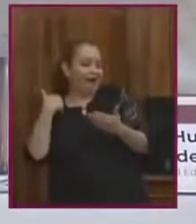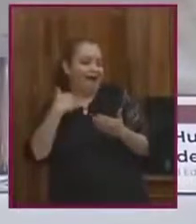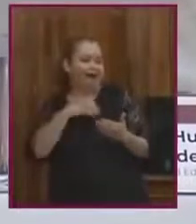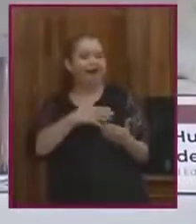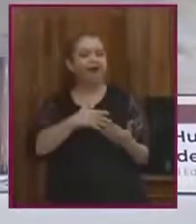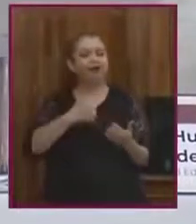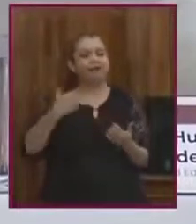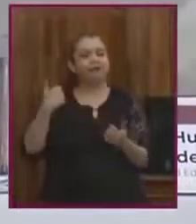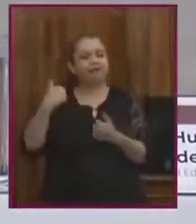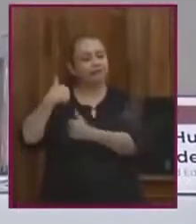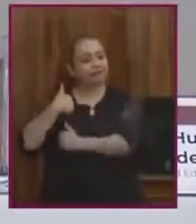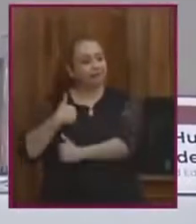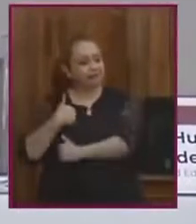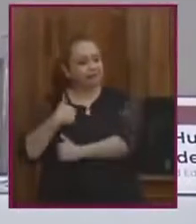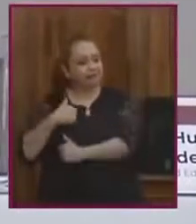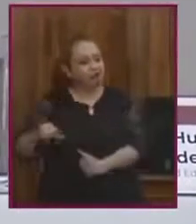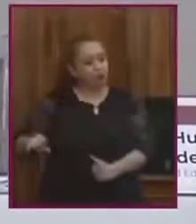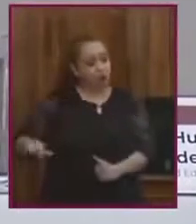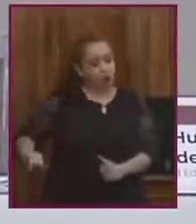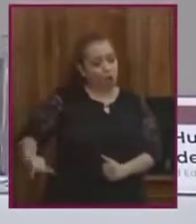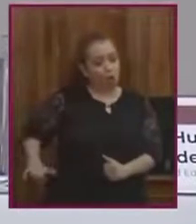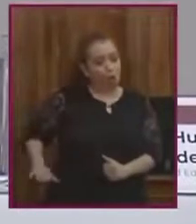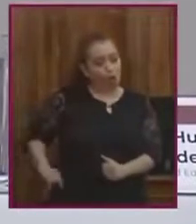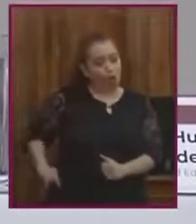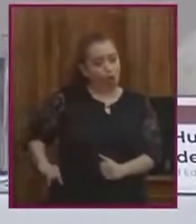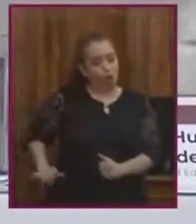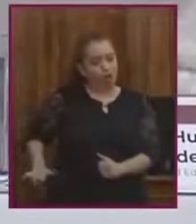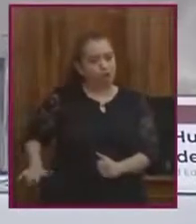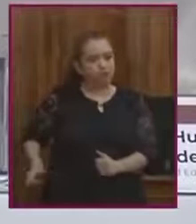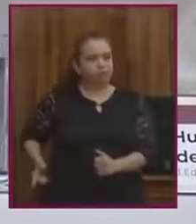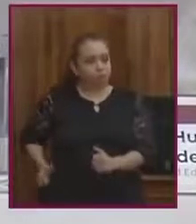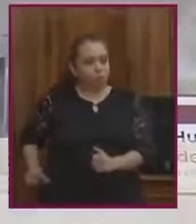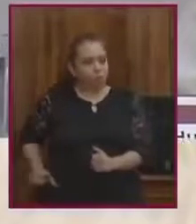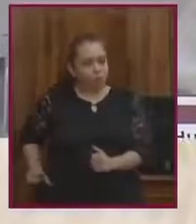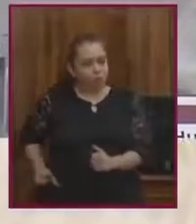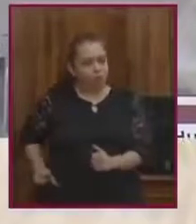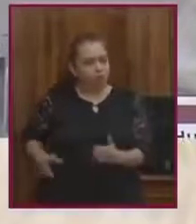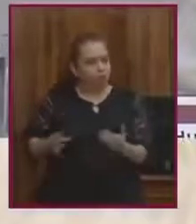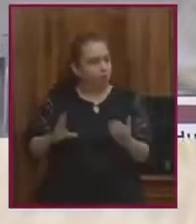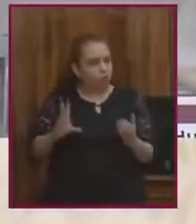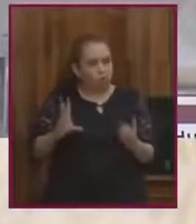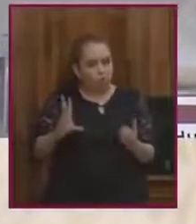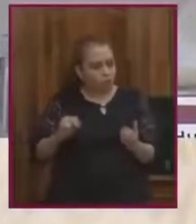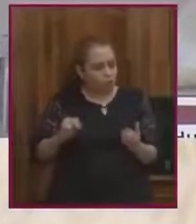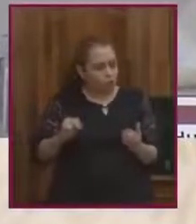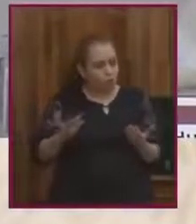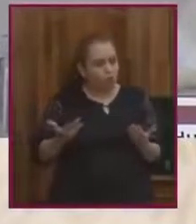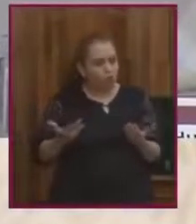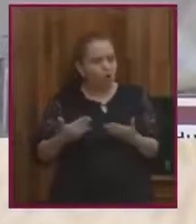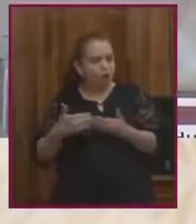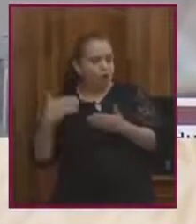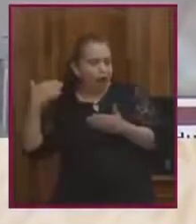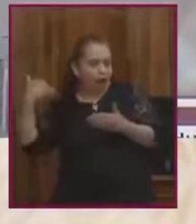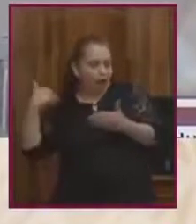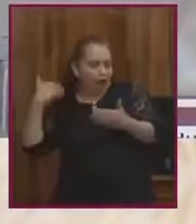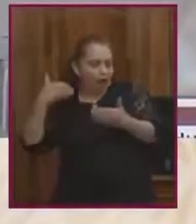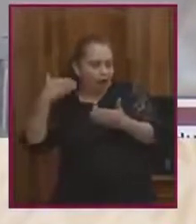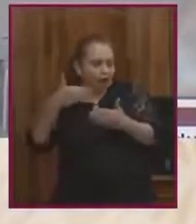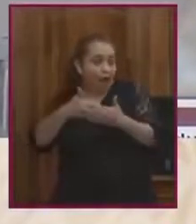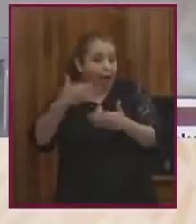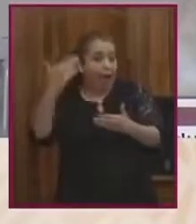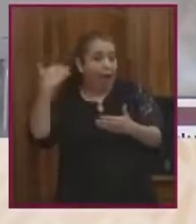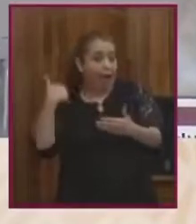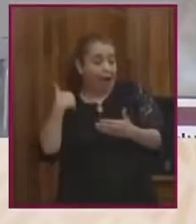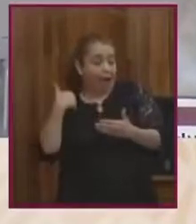aisladas. ¿Cómo llegamos aquí? Y aquí hay que hacer una pequeña capitulación. Desde antes de que el licenciado López